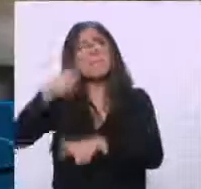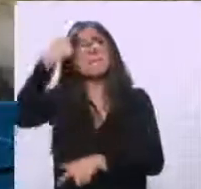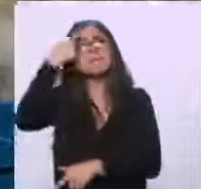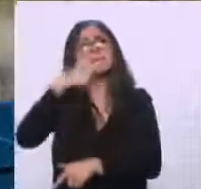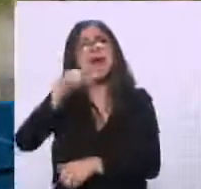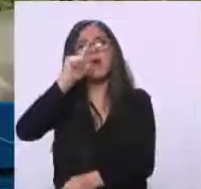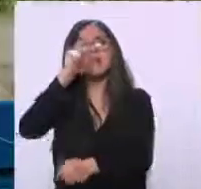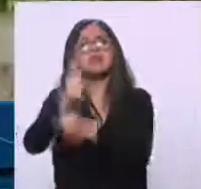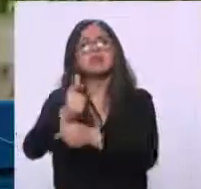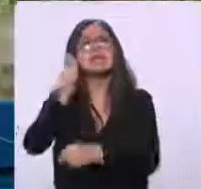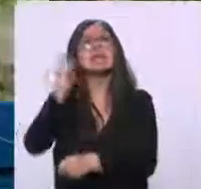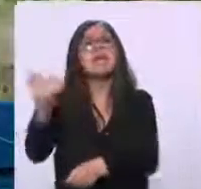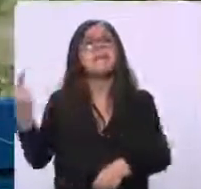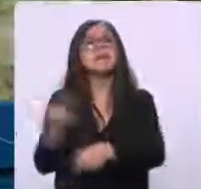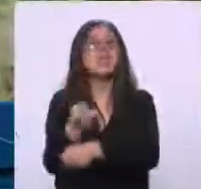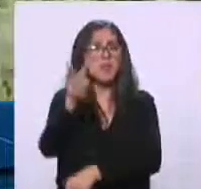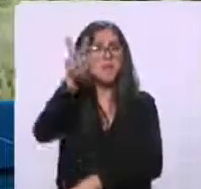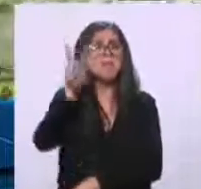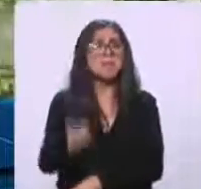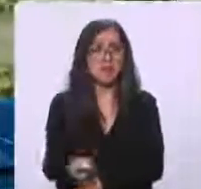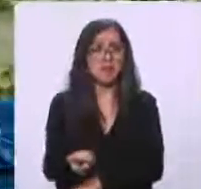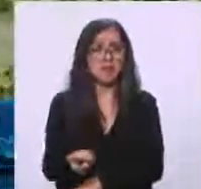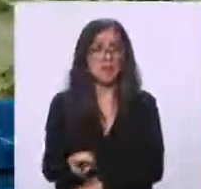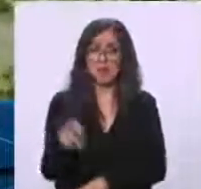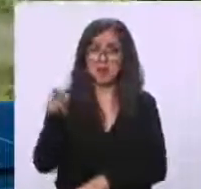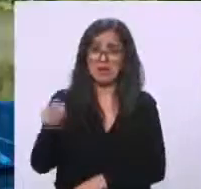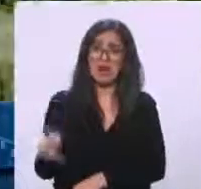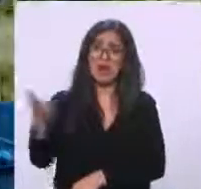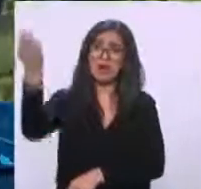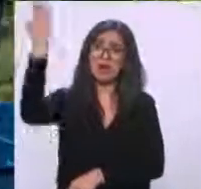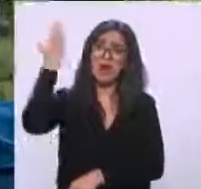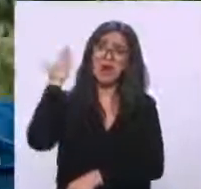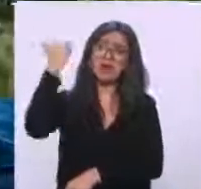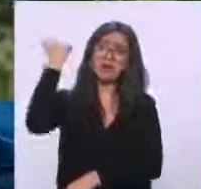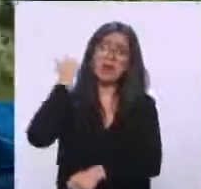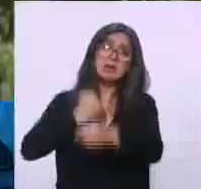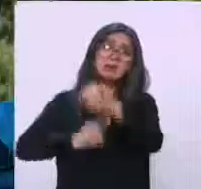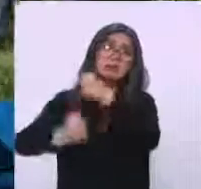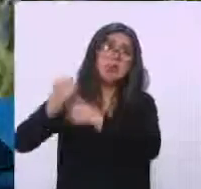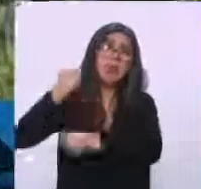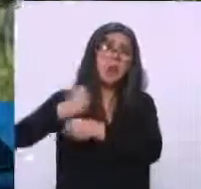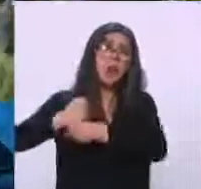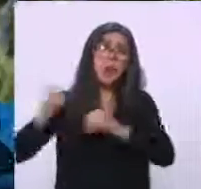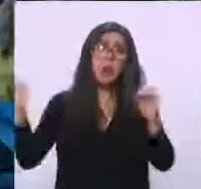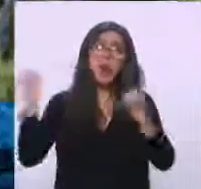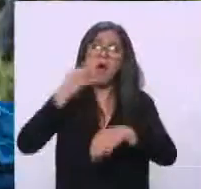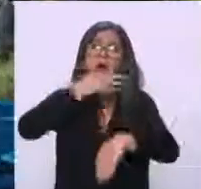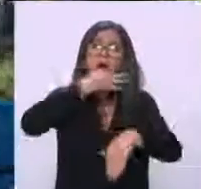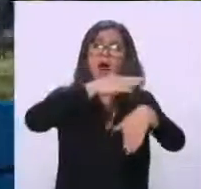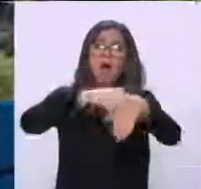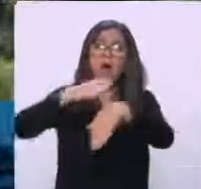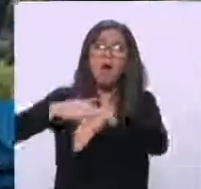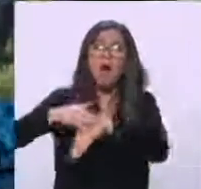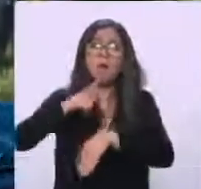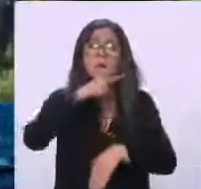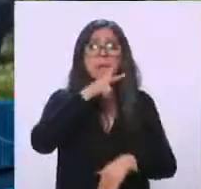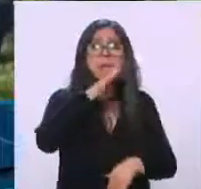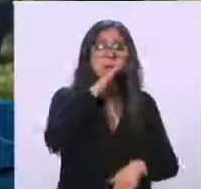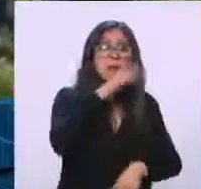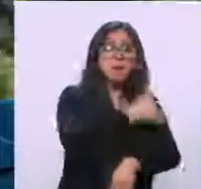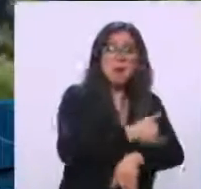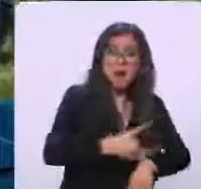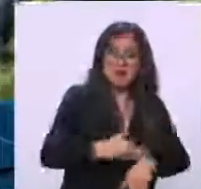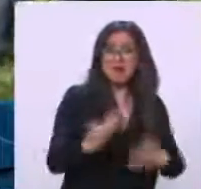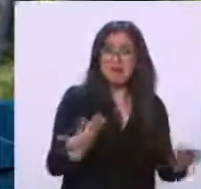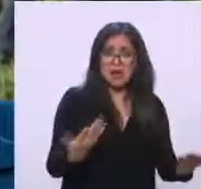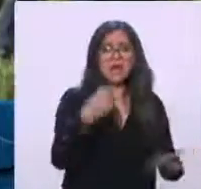una información que se le debe desde el sexenio anterior, no solamente a los padres, a los familiares de los